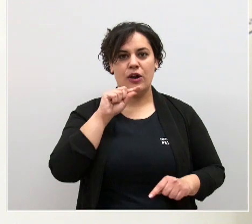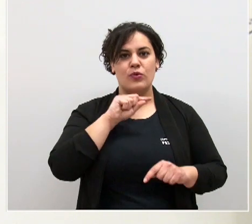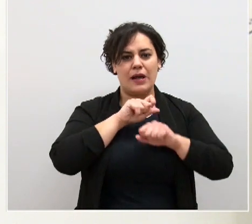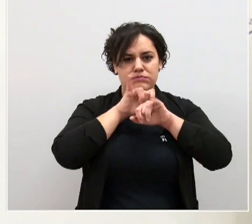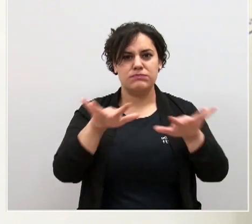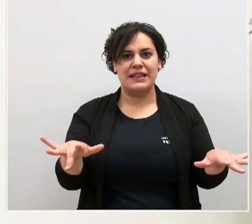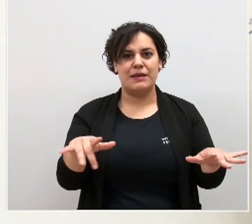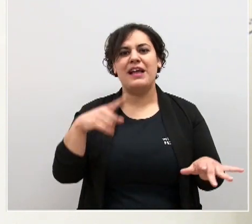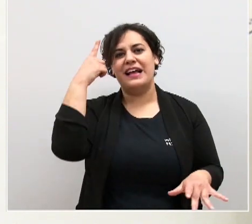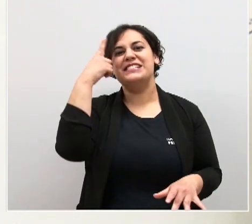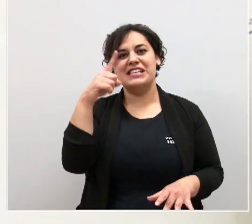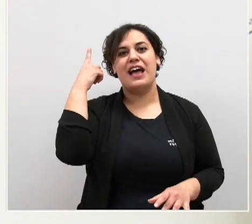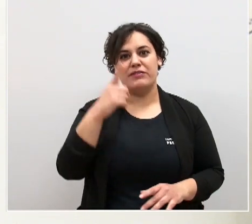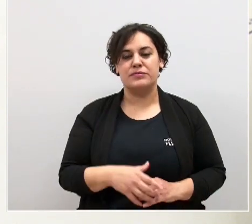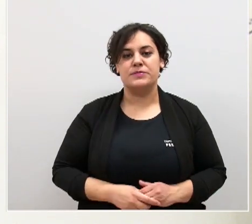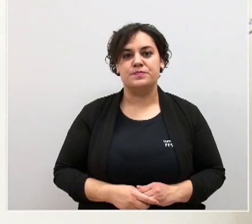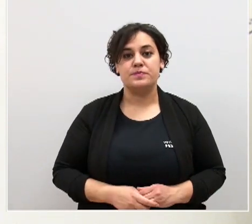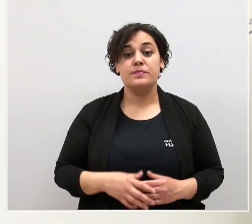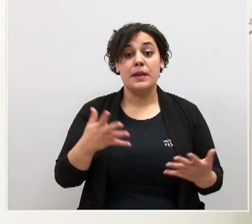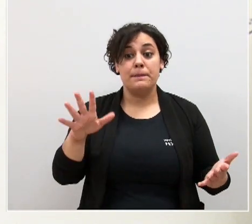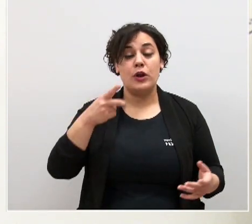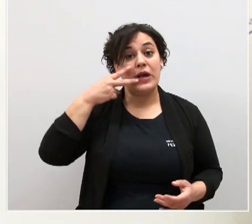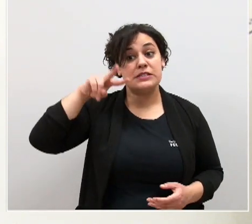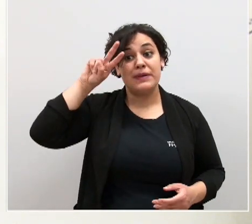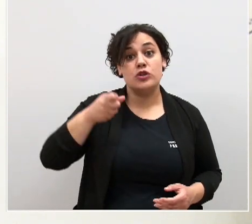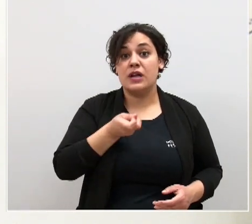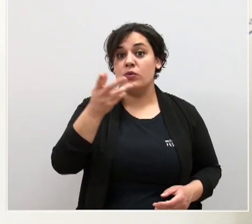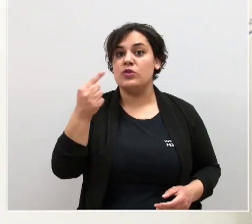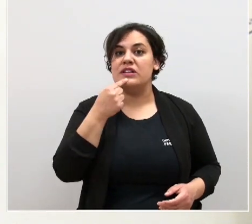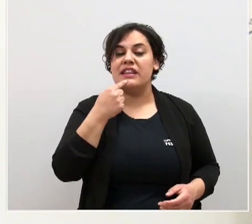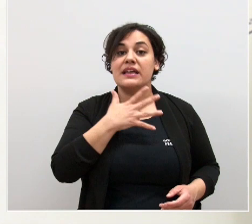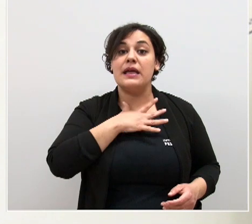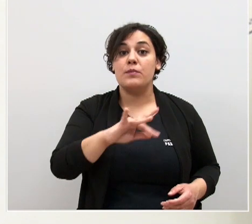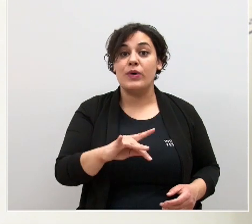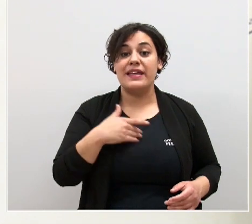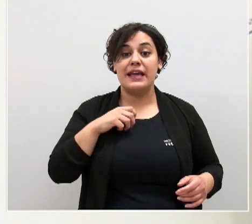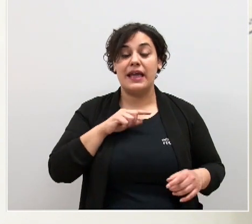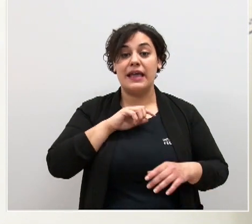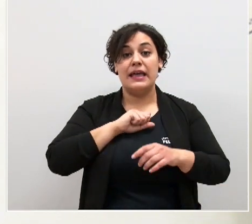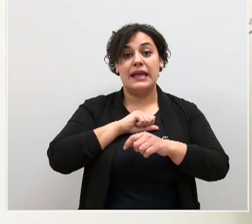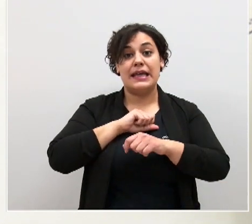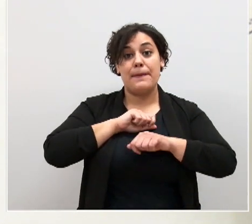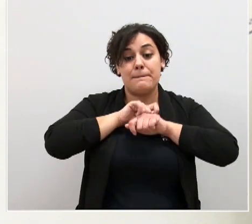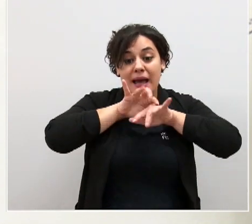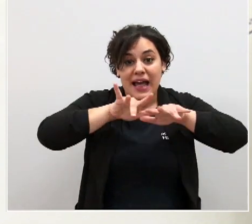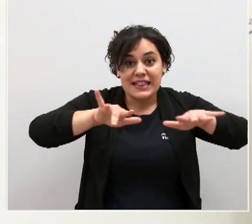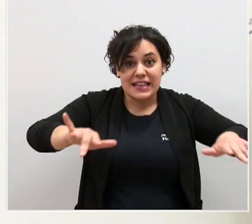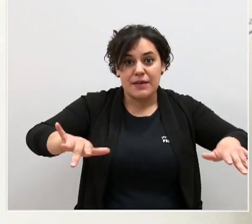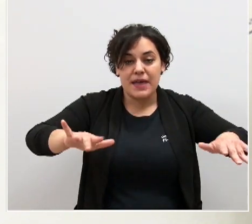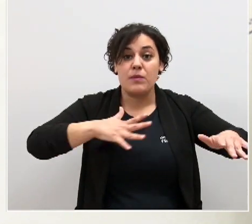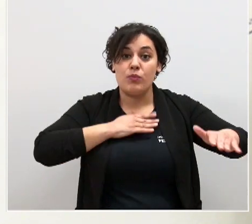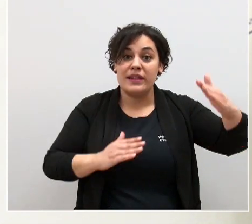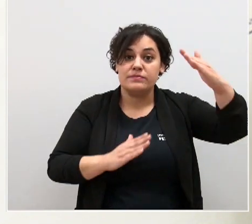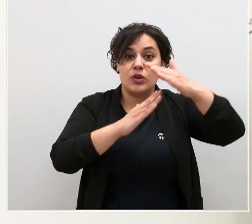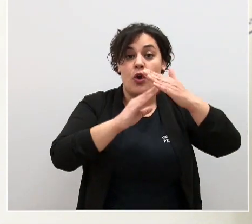lo que puede pasar, lo que dicen algunos expertos que puede pasar es que se frene algo esta pandemia o desaparezca incluso en la